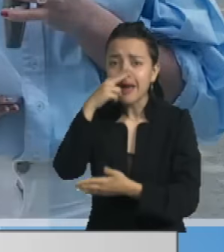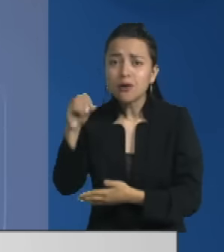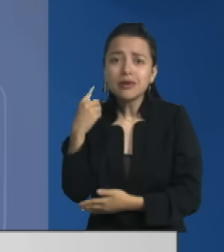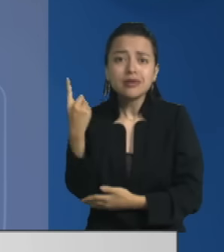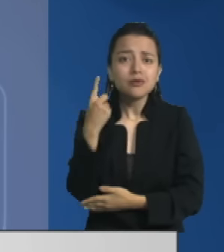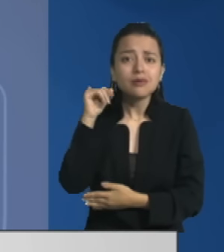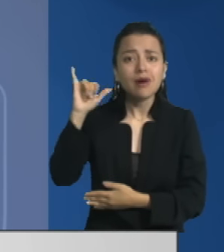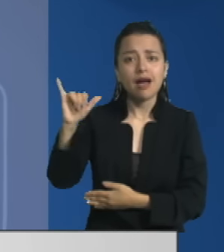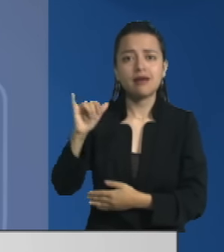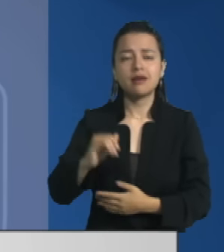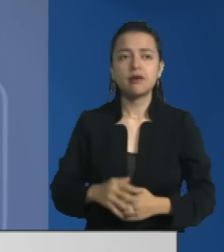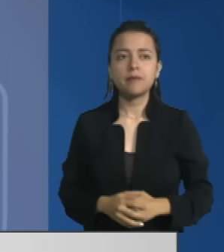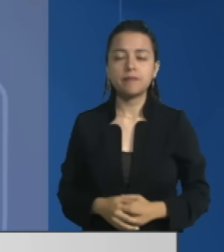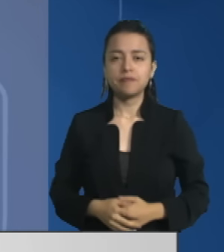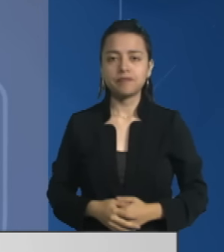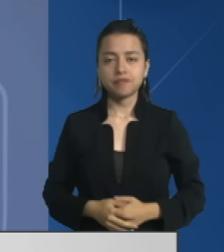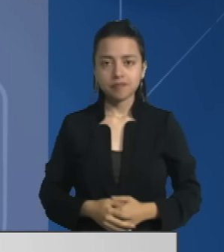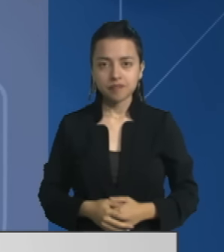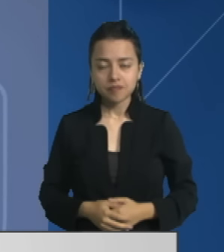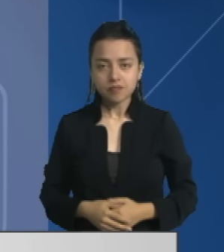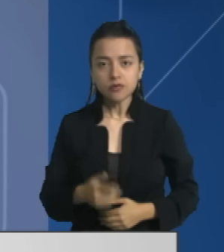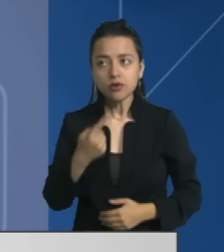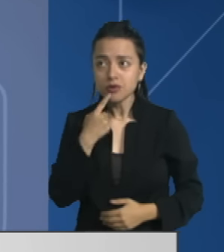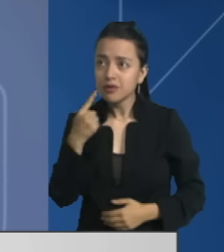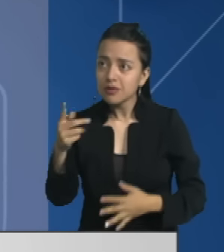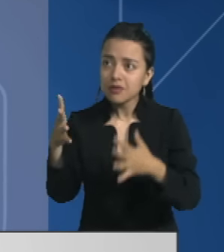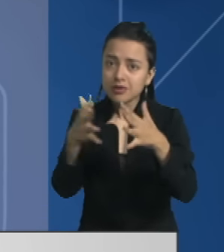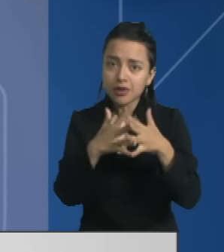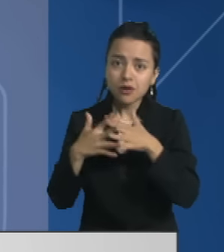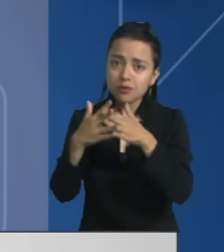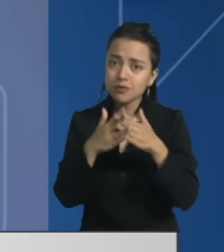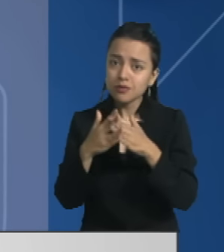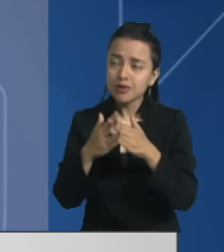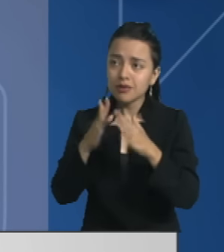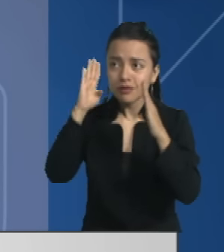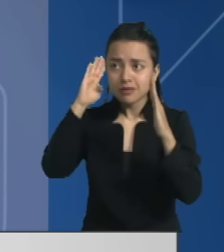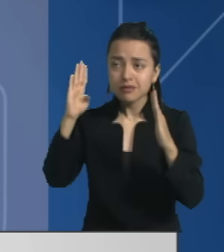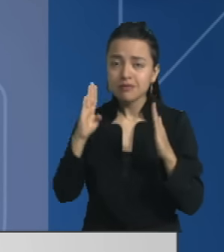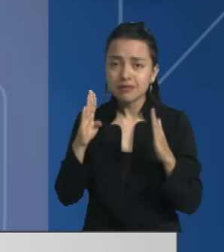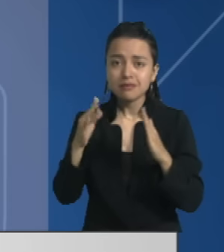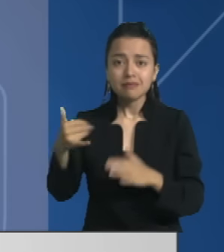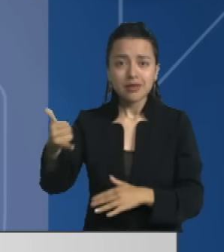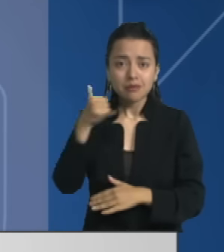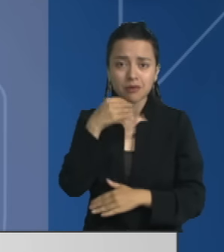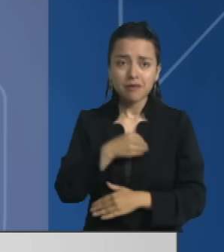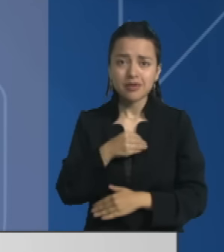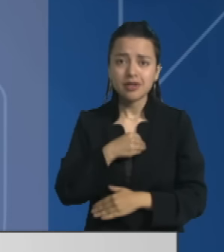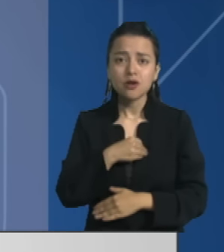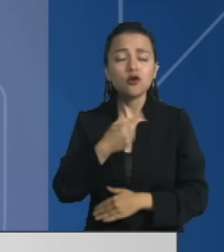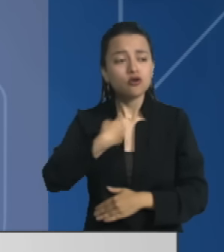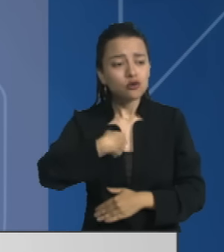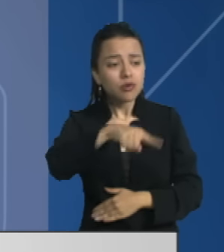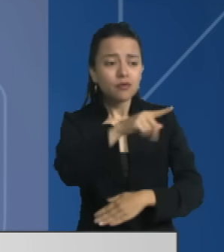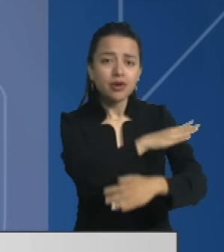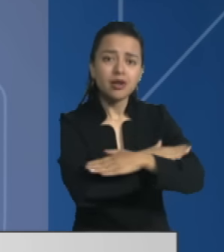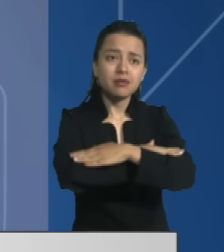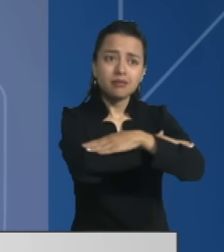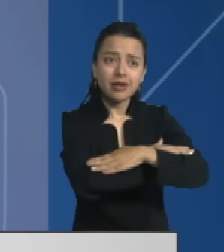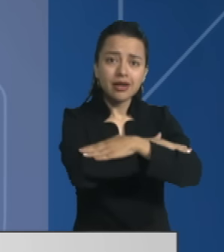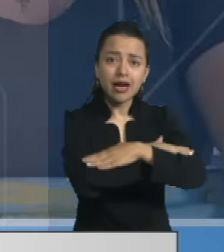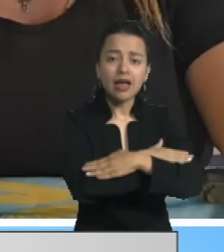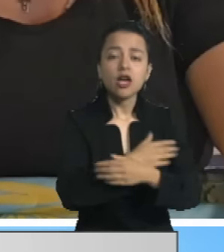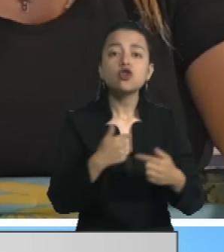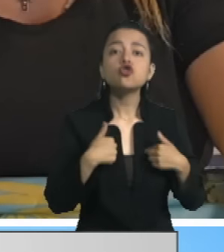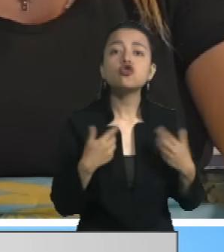estadounidense yo le estoy pidiendo a los Estados Unidos inmediatamente a mí me llamaron yo fui a la embajada aquí en Italia porque yo